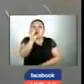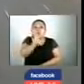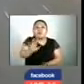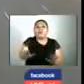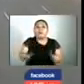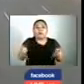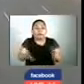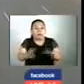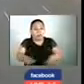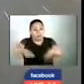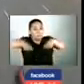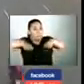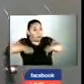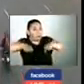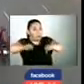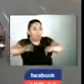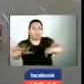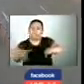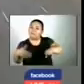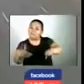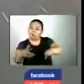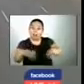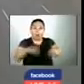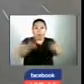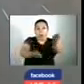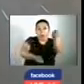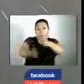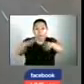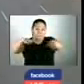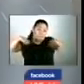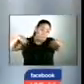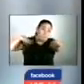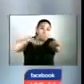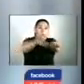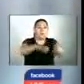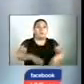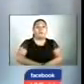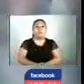la víctima viajaba en su motocicleta e impactó con la parte trasera de un camión.